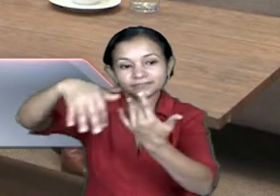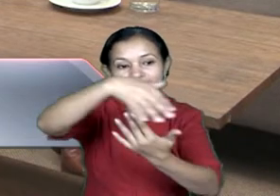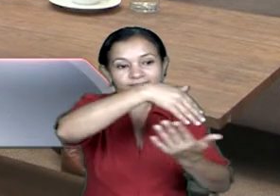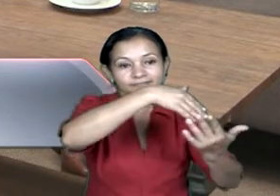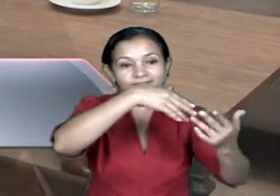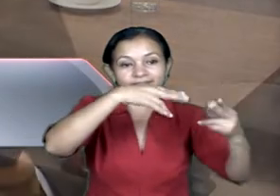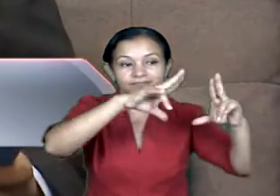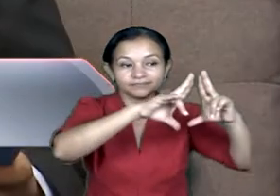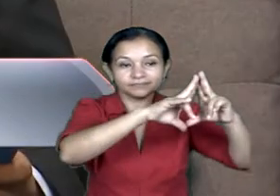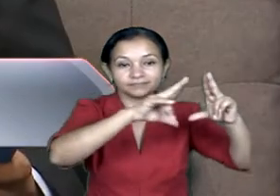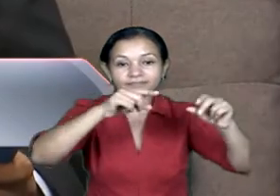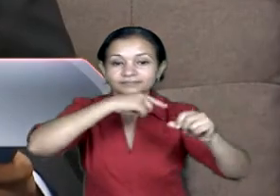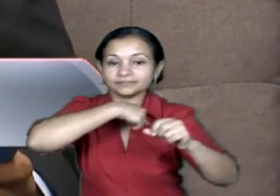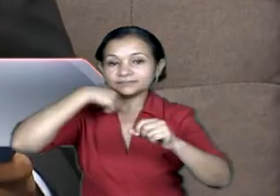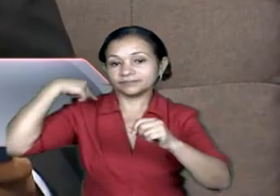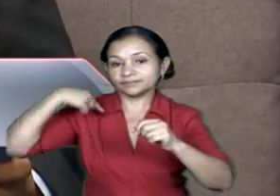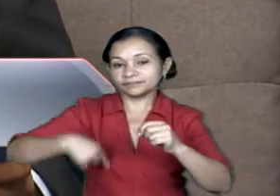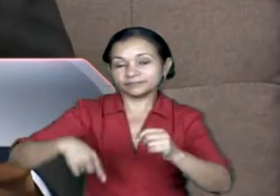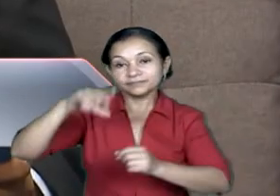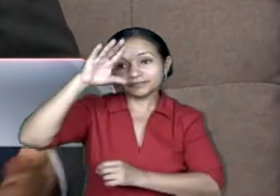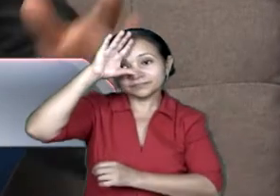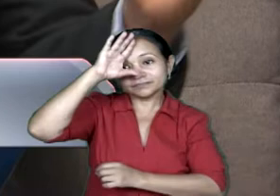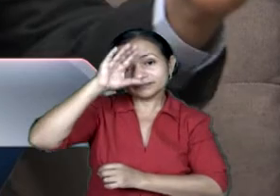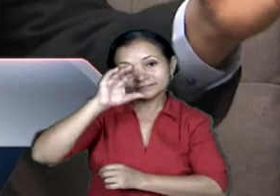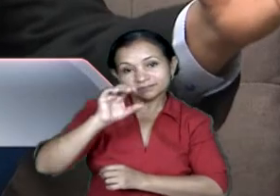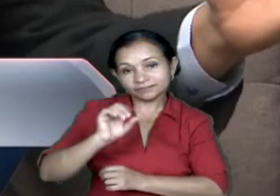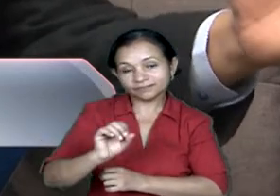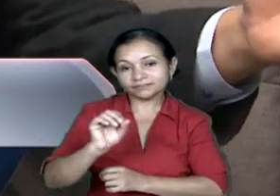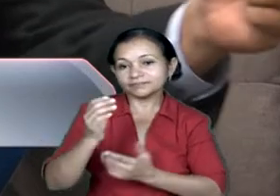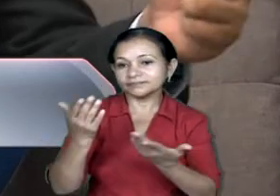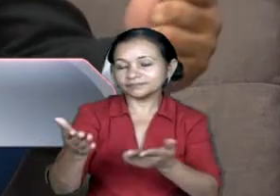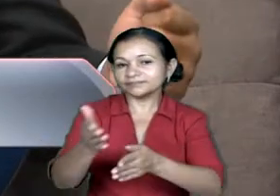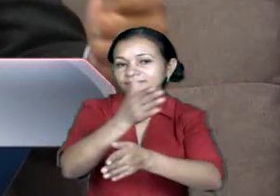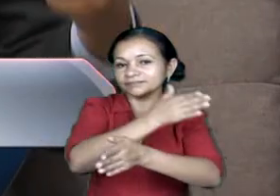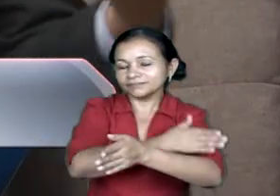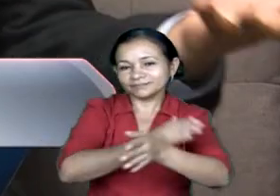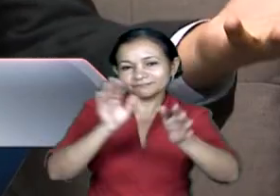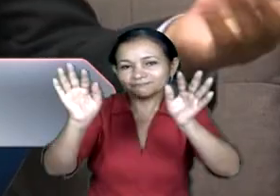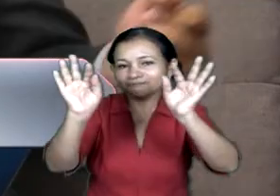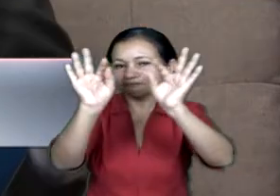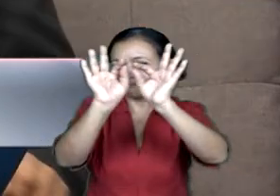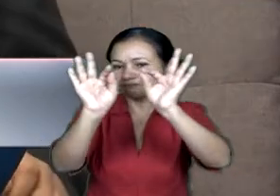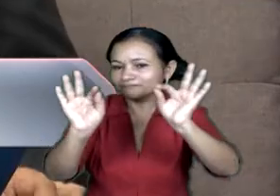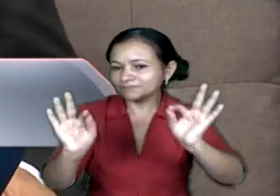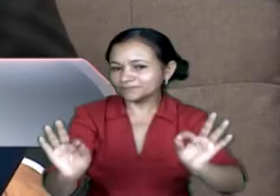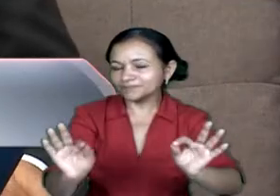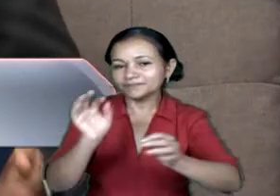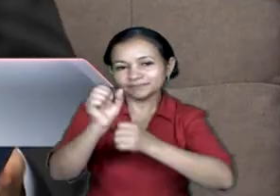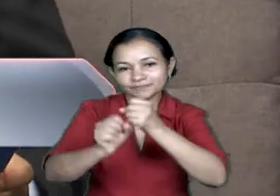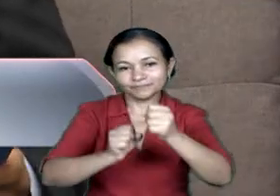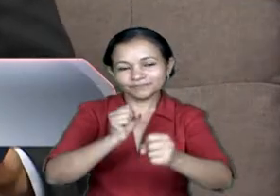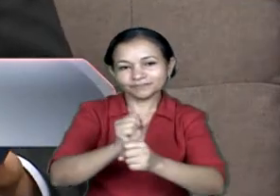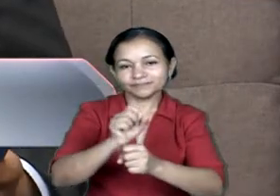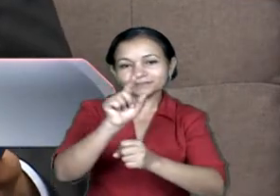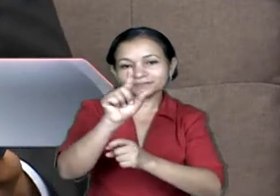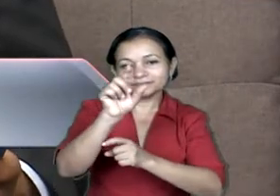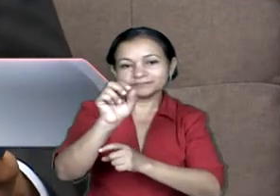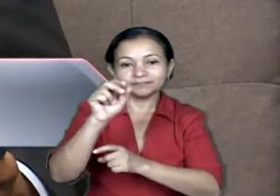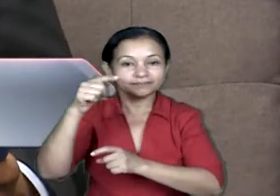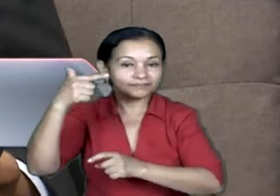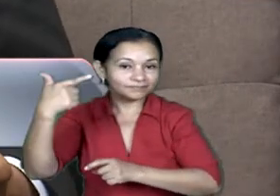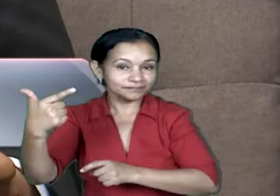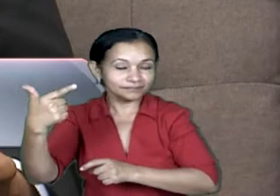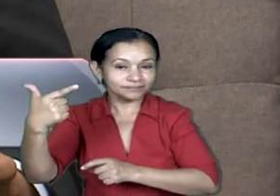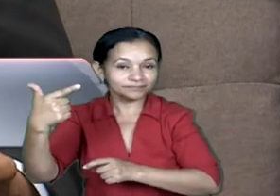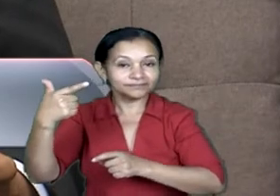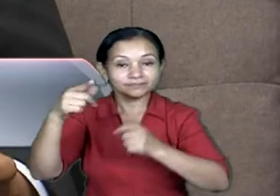entre ambas naciones, sí, excelentísimo embajador, primero, antes de continuar, felicitarlo por su aniversario 107 de su país. Estuvieron esta